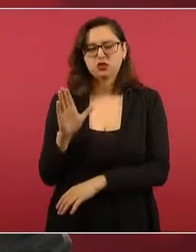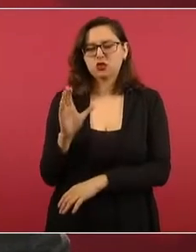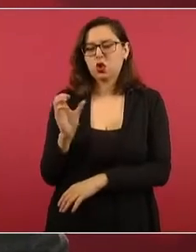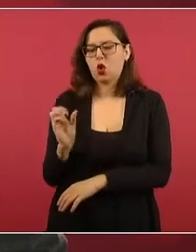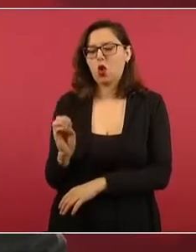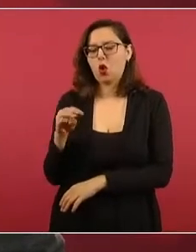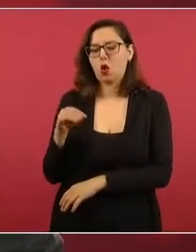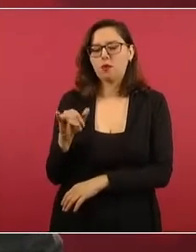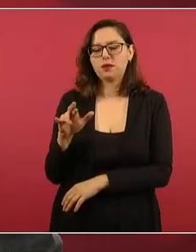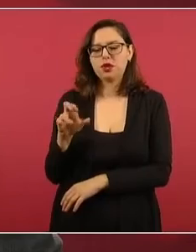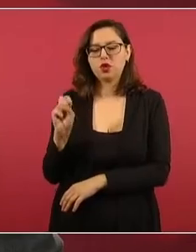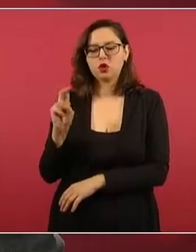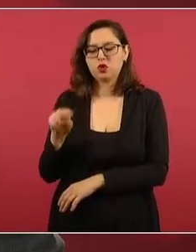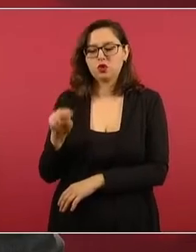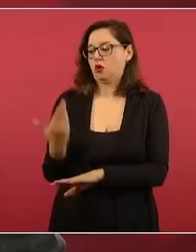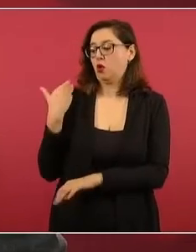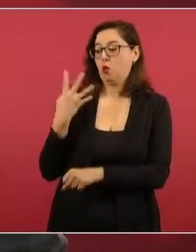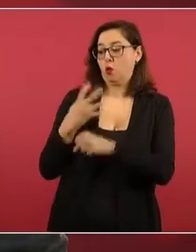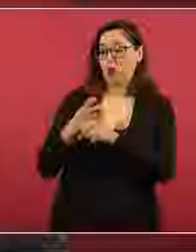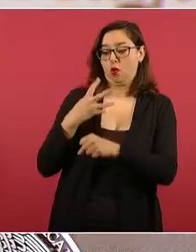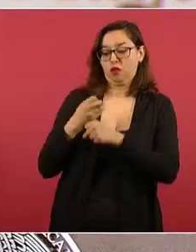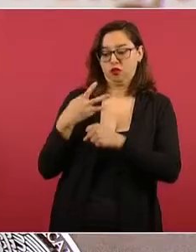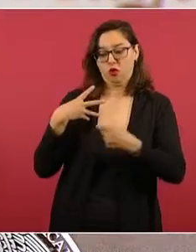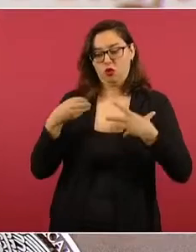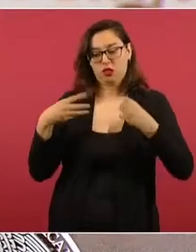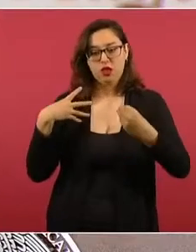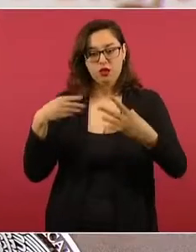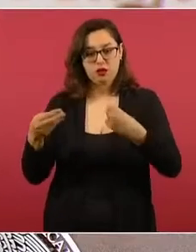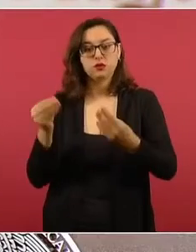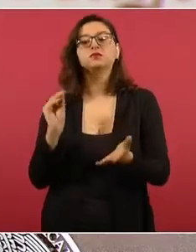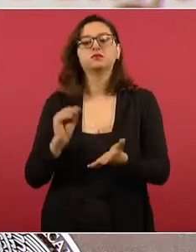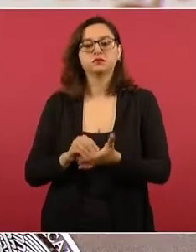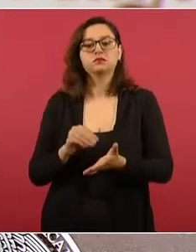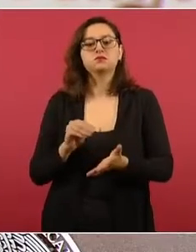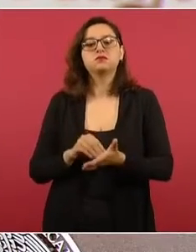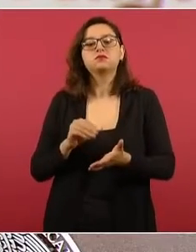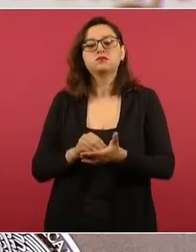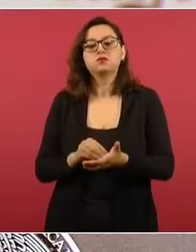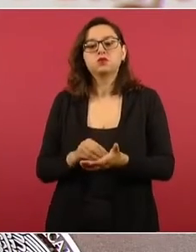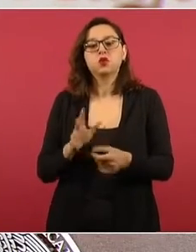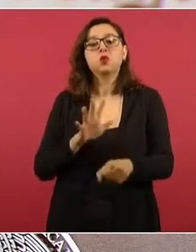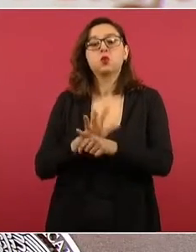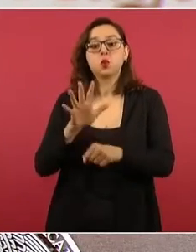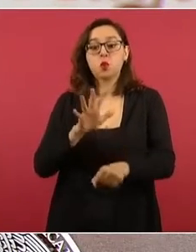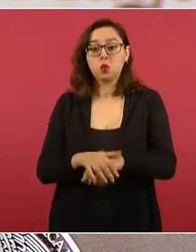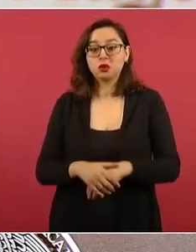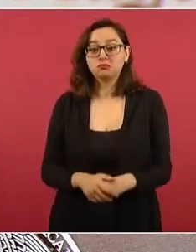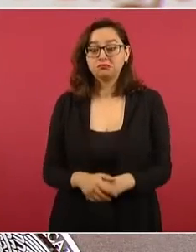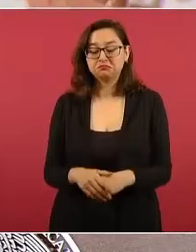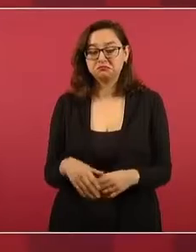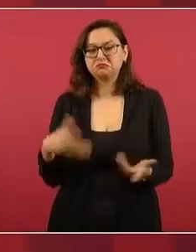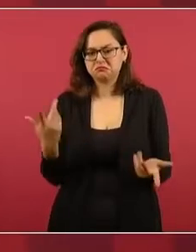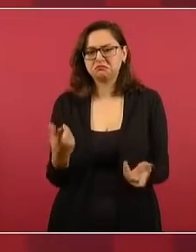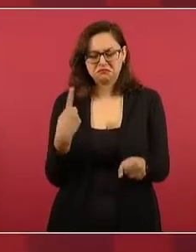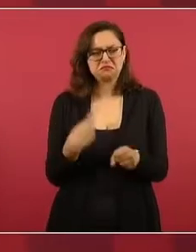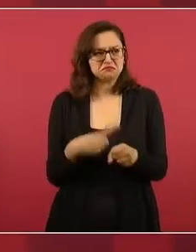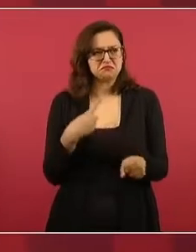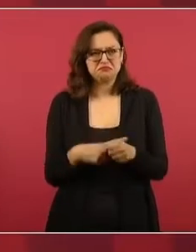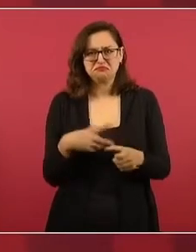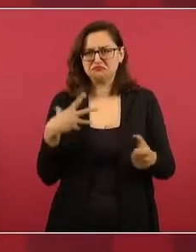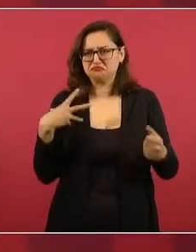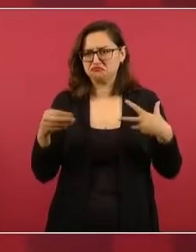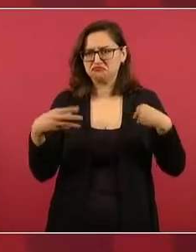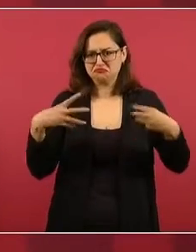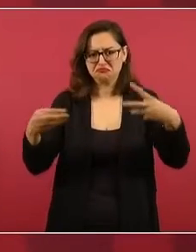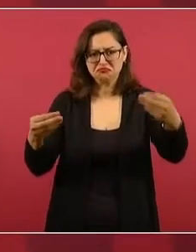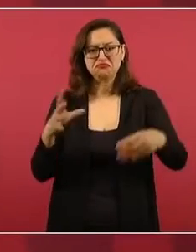que predominó en la cuarta ola y el comportamiento es de baja virulencia, pero la pieza